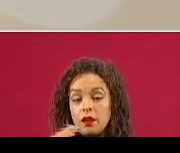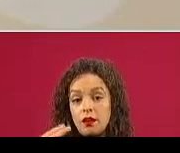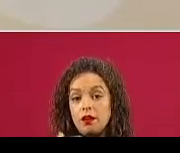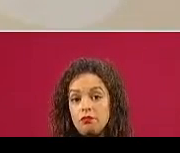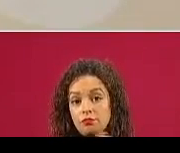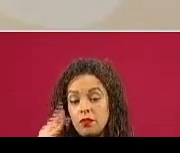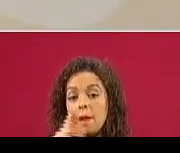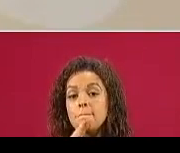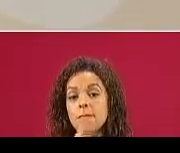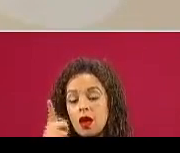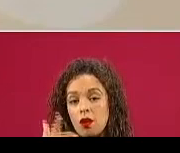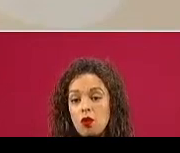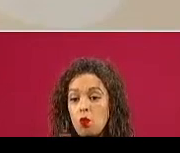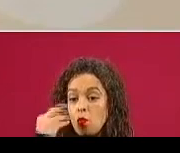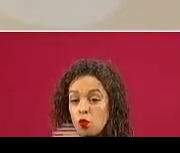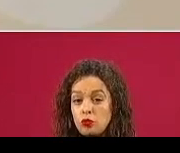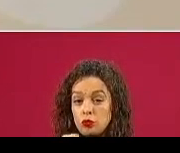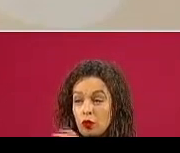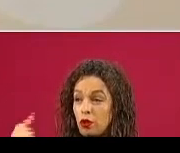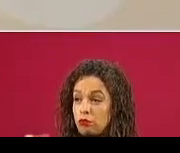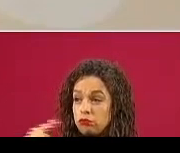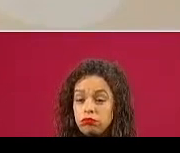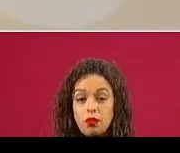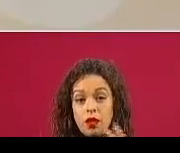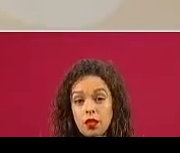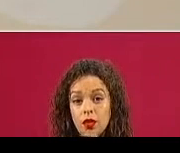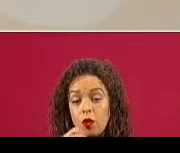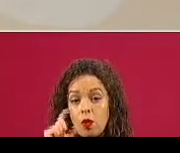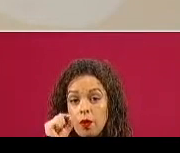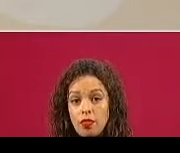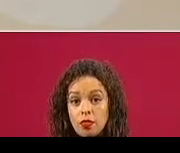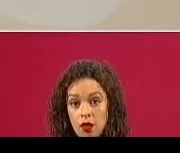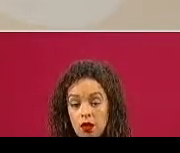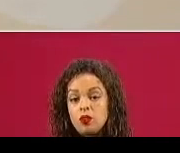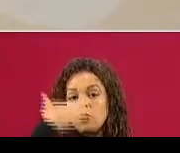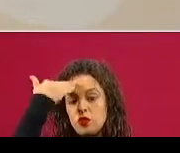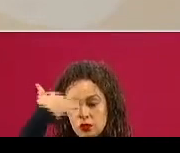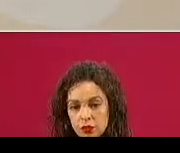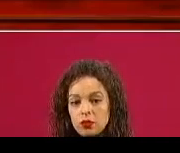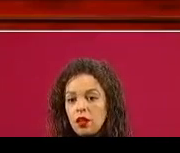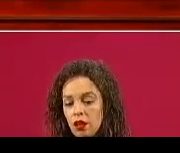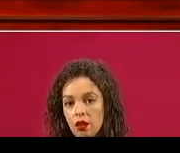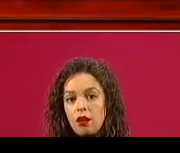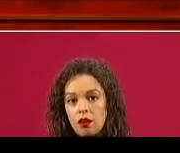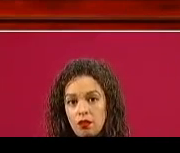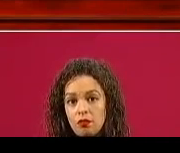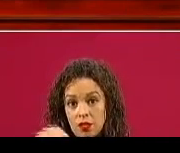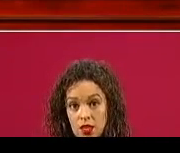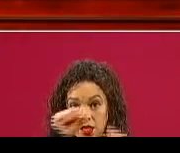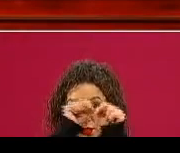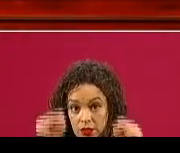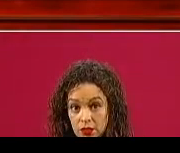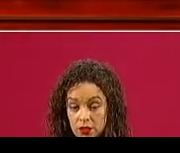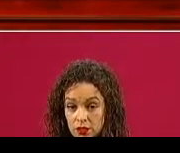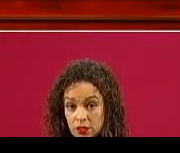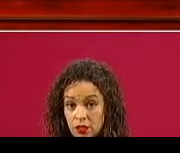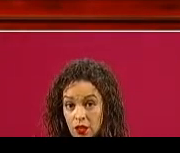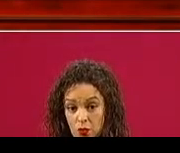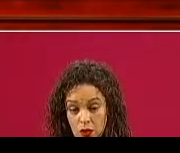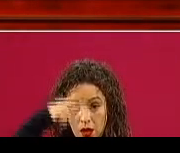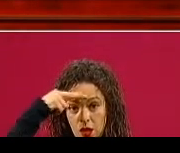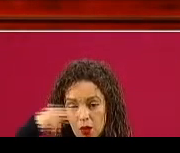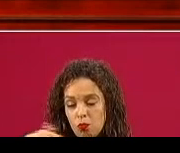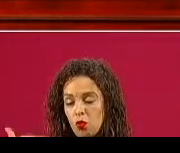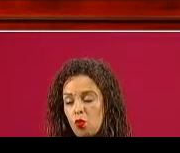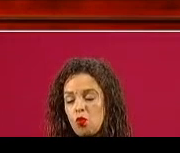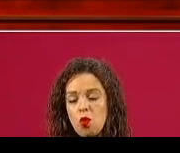menos unos 15 o 20 años, ha reconocido que el Sistema de Salud de México tiene un grado muy importante de deterioro